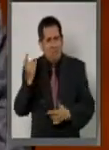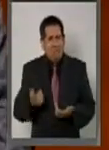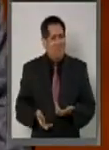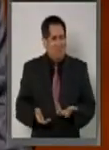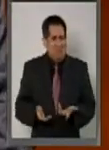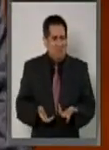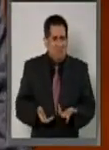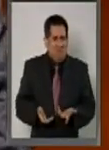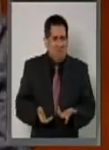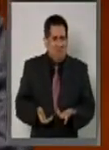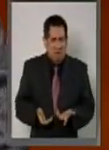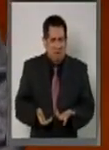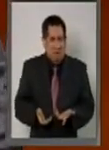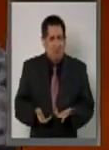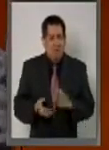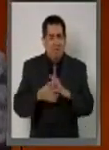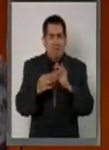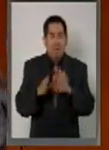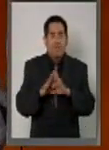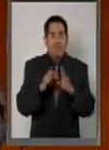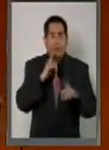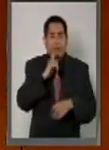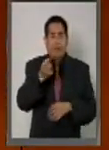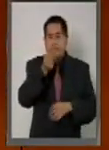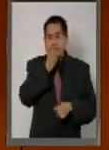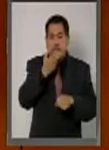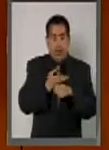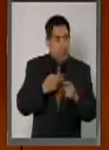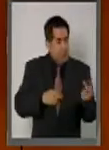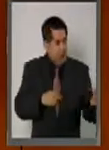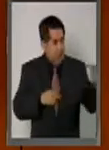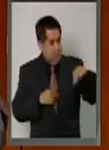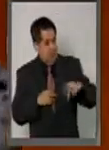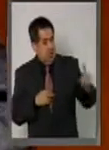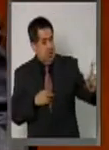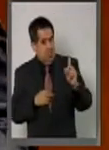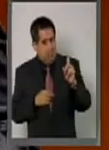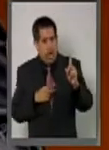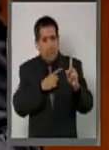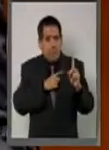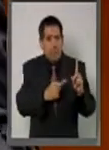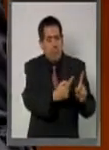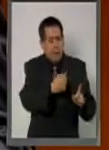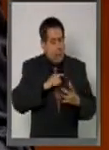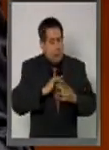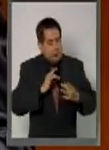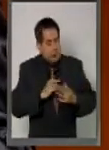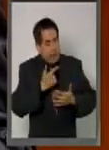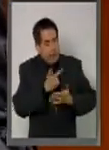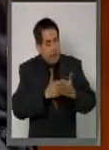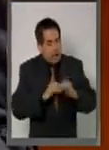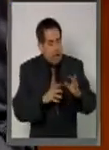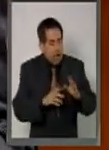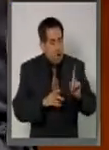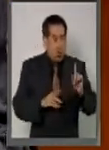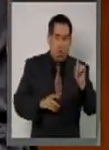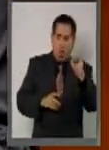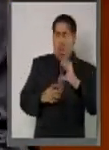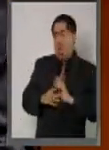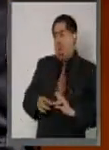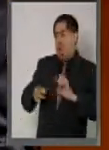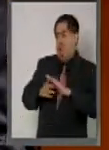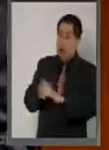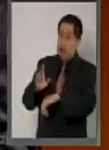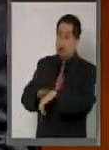Cuando se hace que un secretario llegue aquí, viene a rendir cuentas, no viene a leernos la